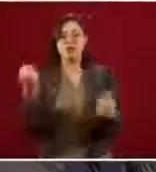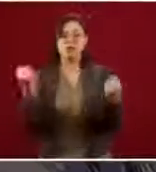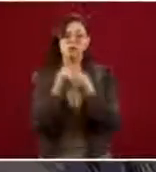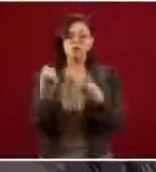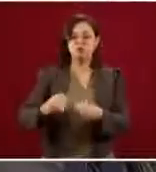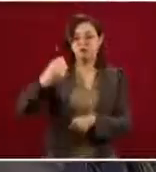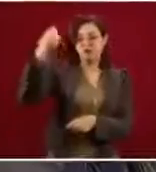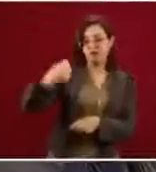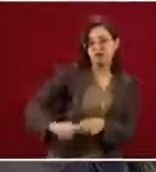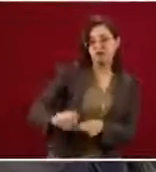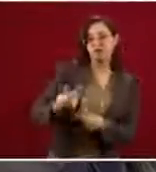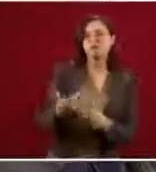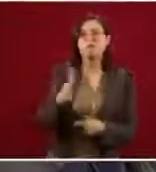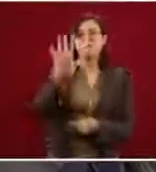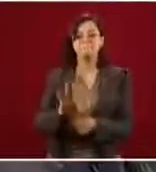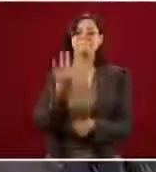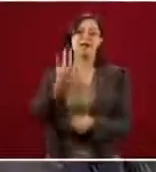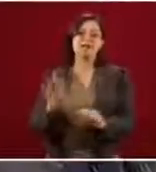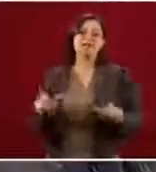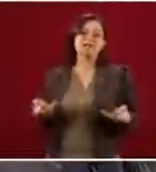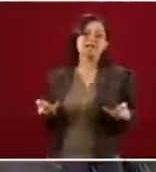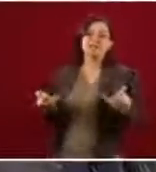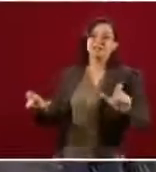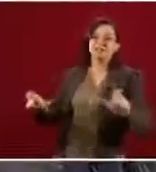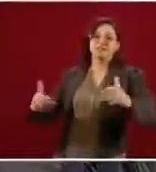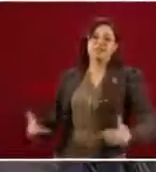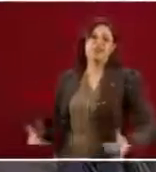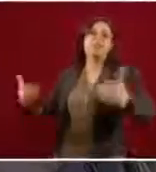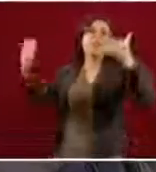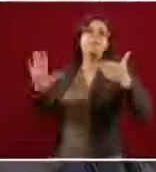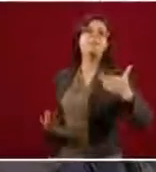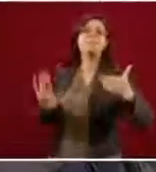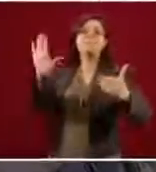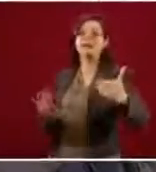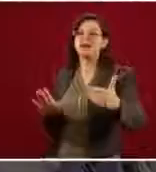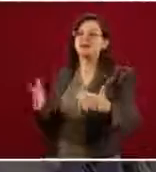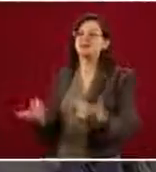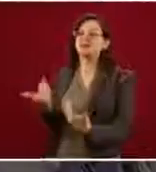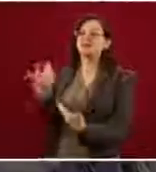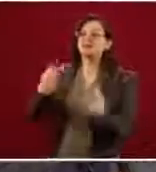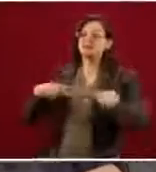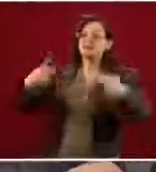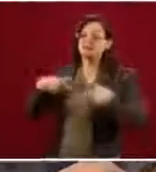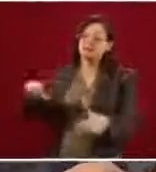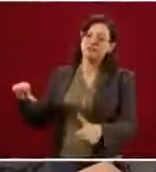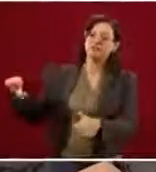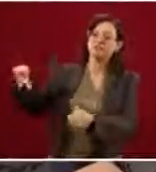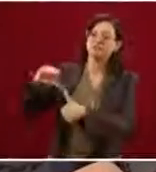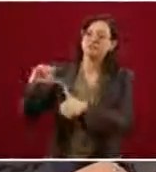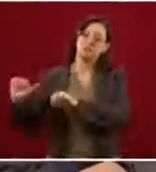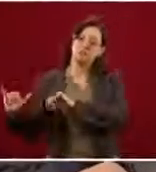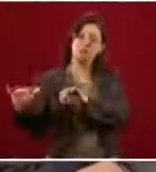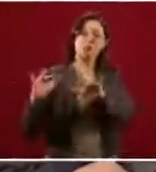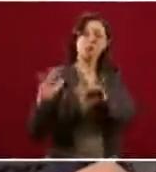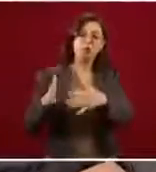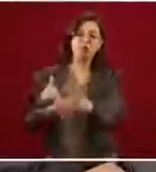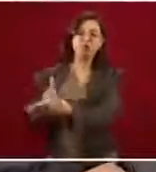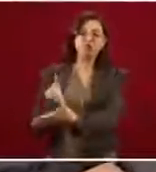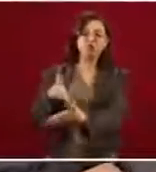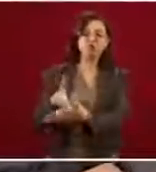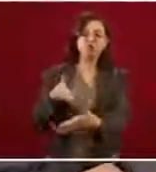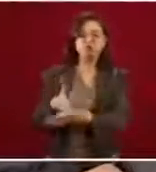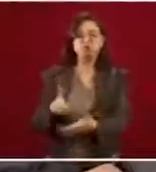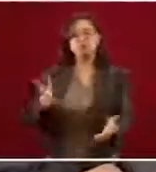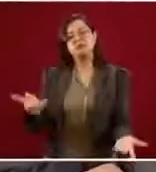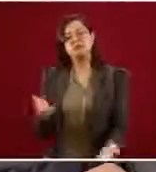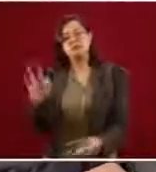que en la práctica están actuando como un muro para contener a los centroamericanos y que no lleguen a Estados Unidos. ¿No sería más fácil